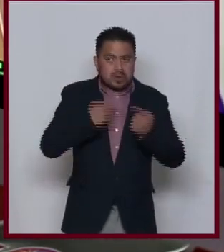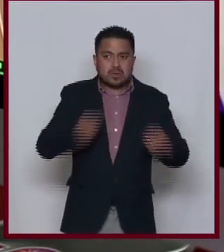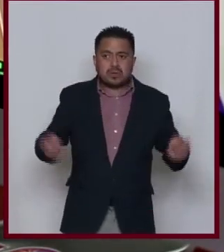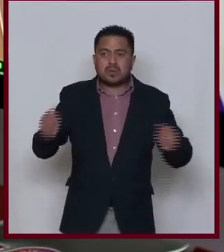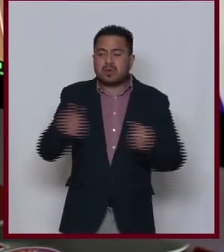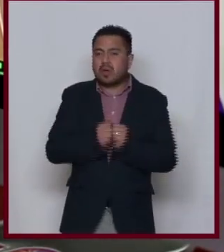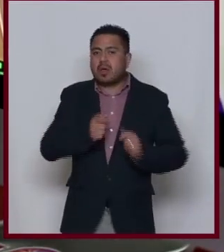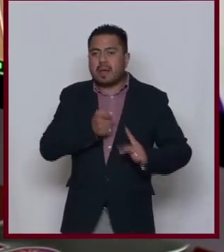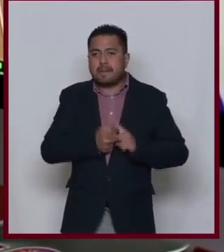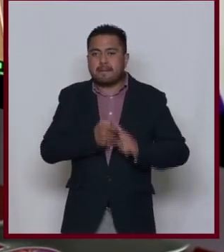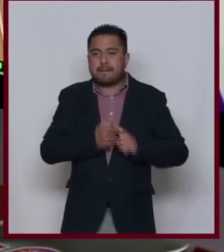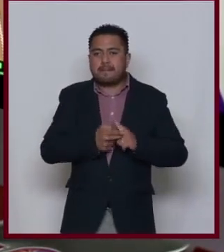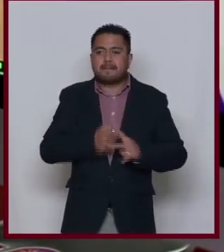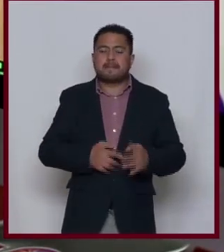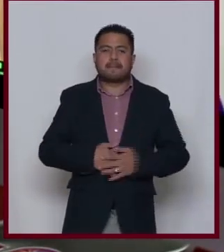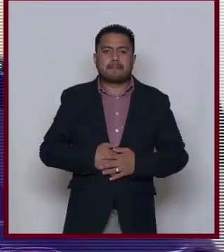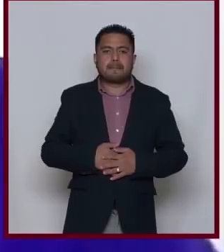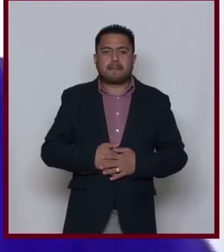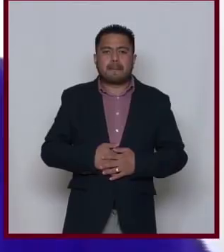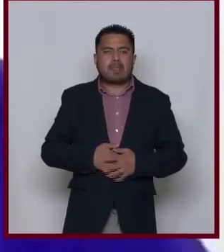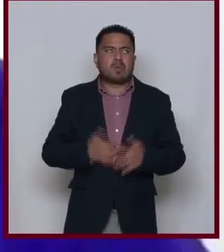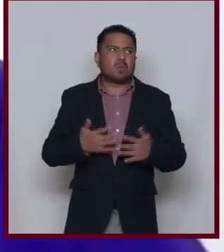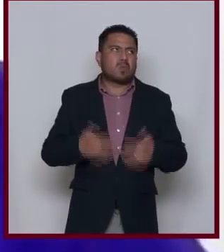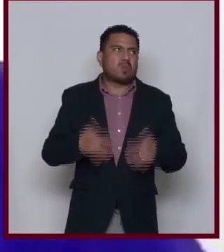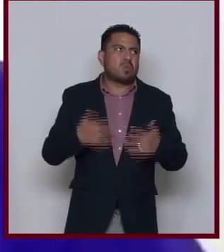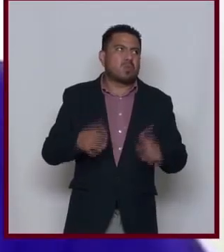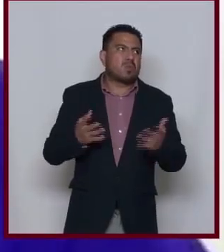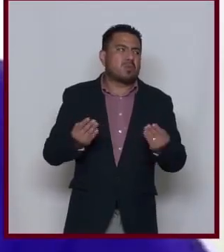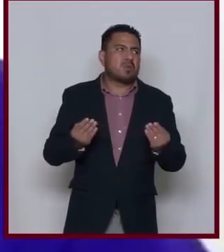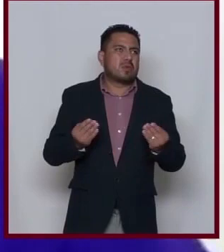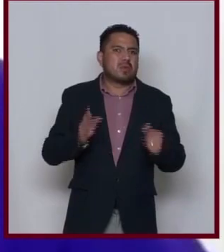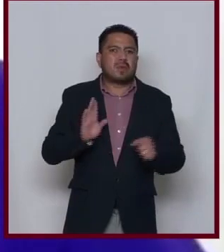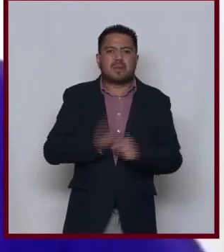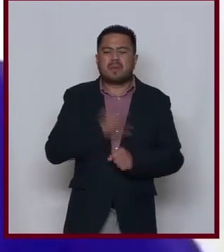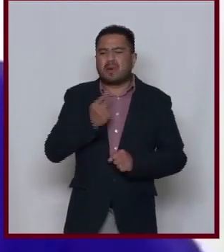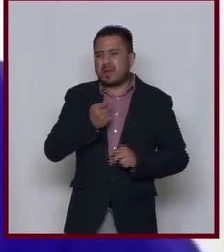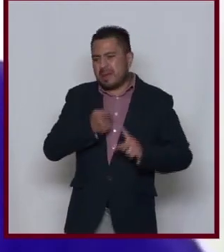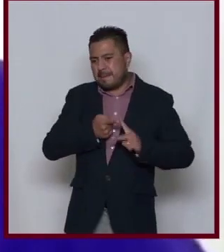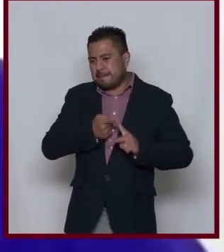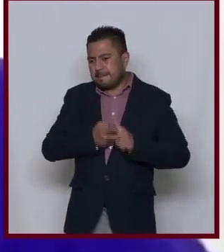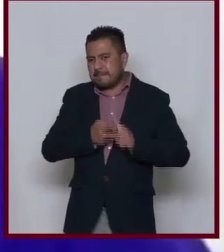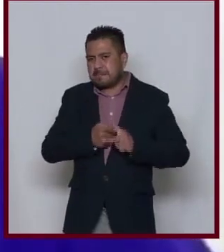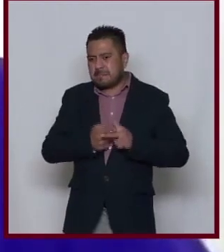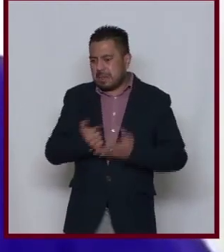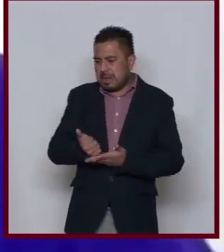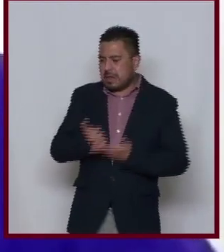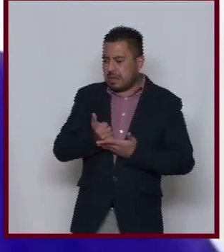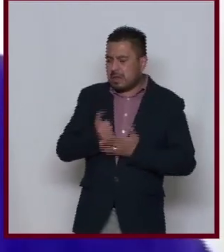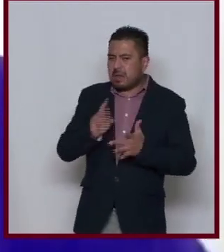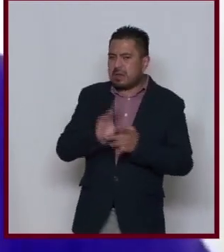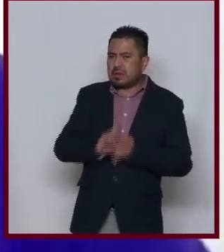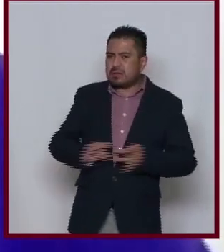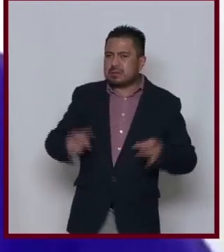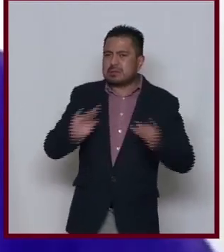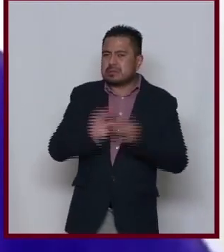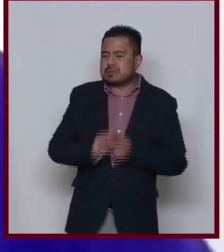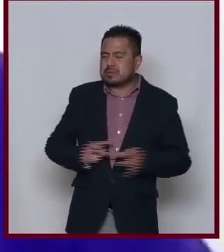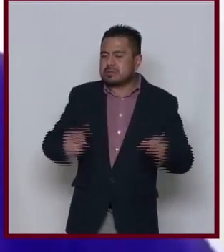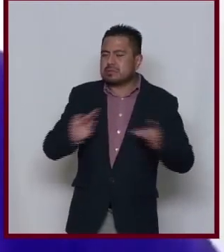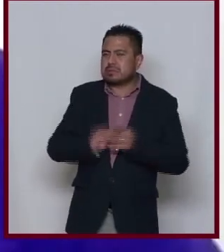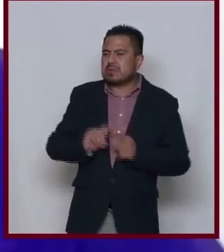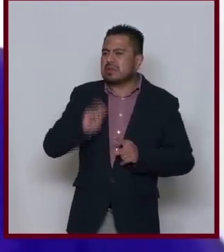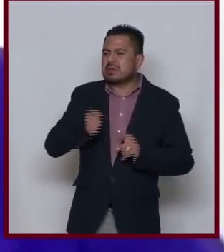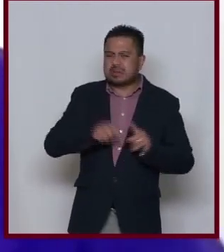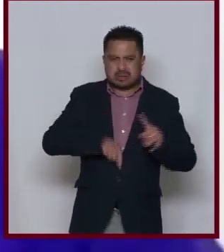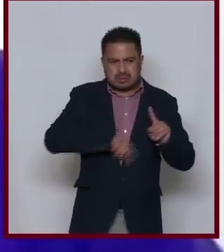las matemáticas? Uy, bastante, porque de hecho las matemáticas nos ayudan a describir justo qué es una